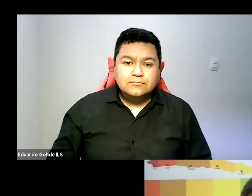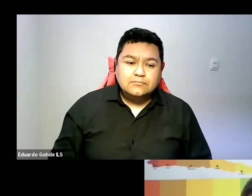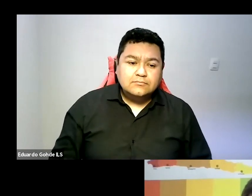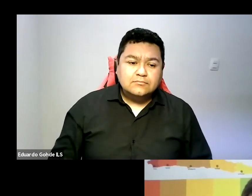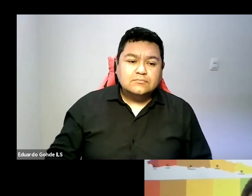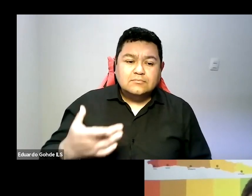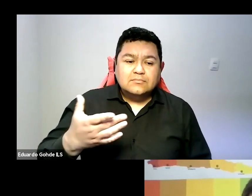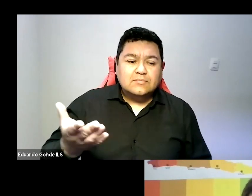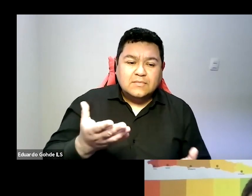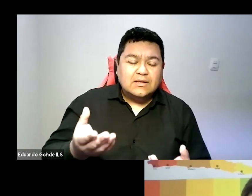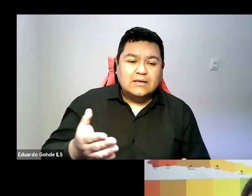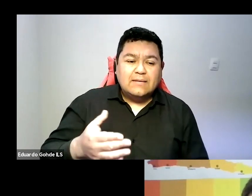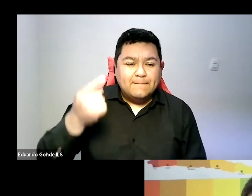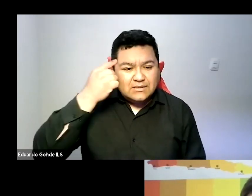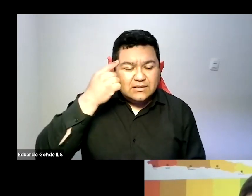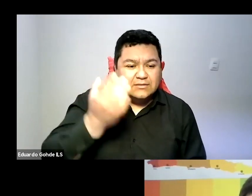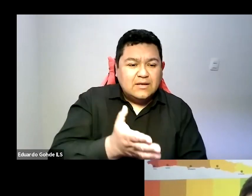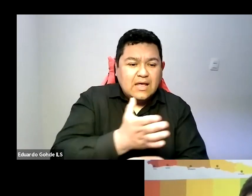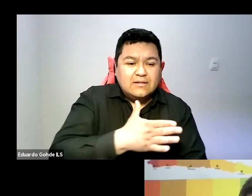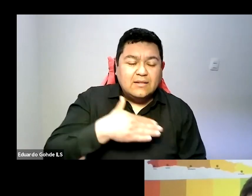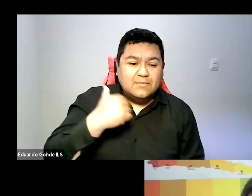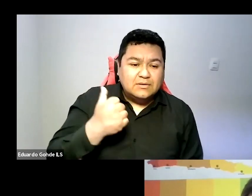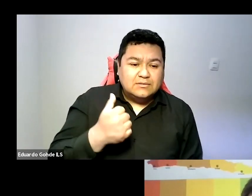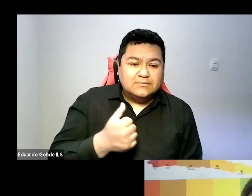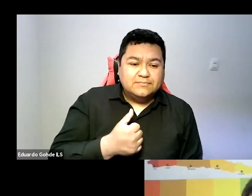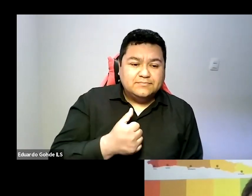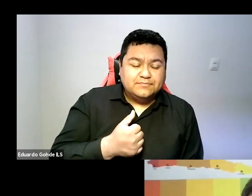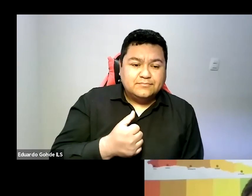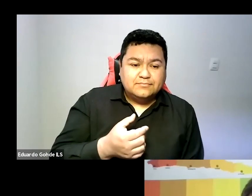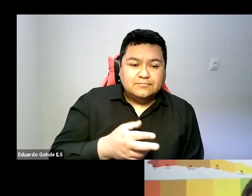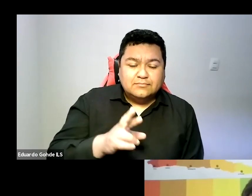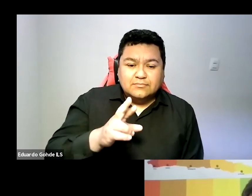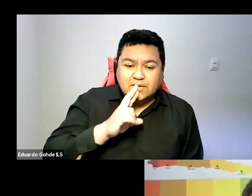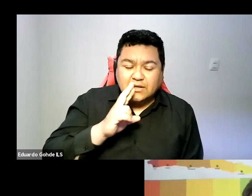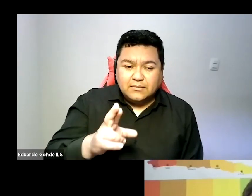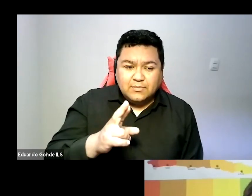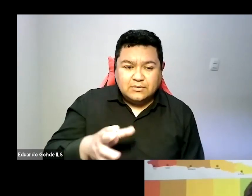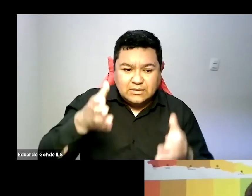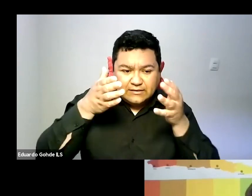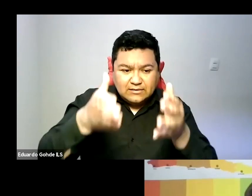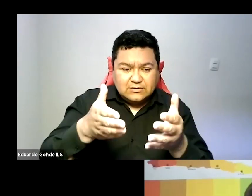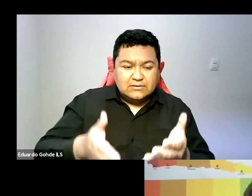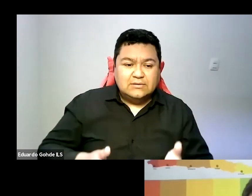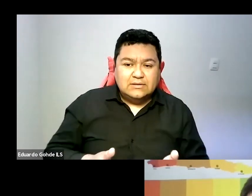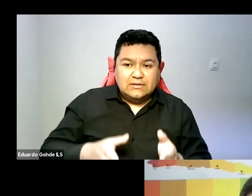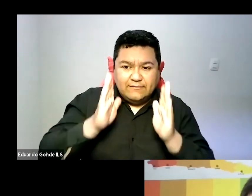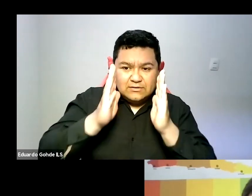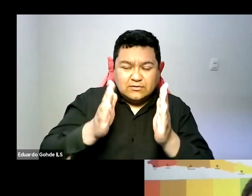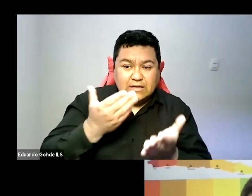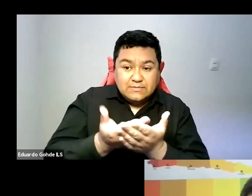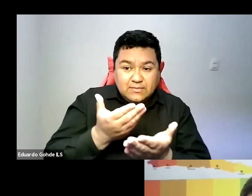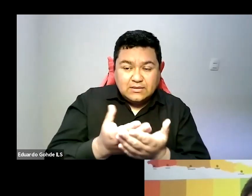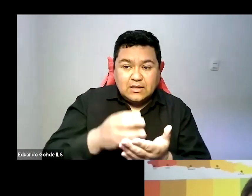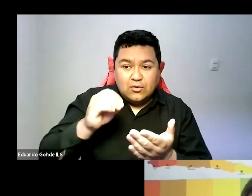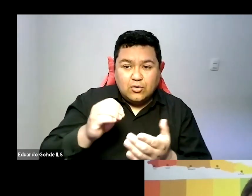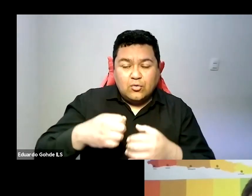de morir? ¿La negación de cientificidad responde a una visión de comprobación experimental o también de la